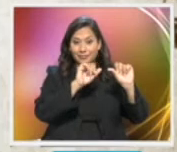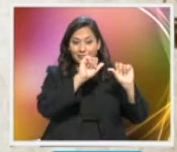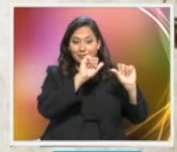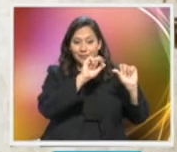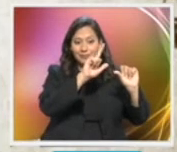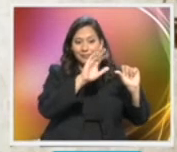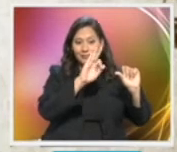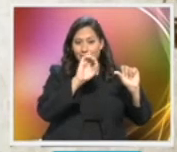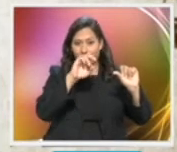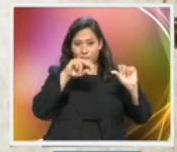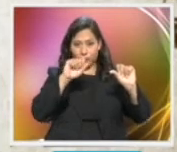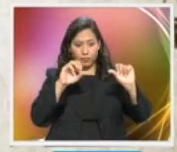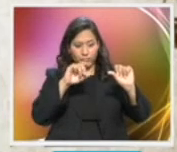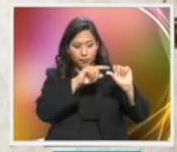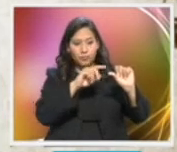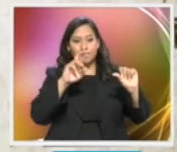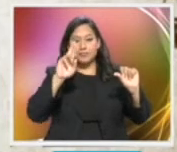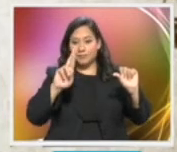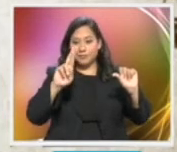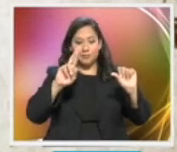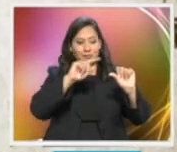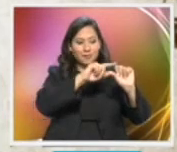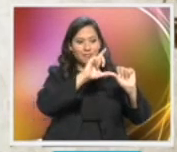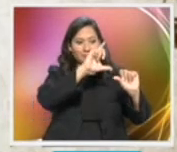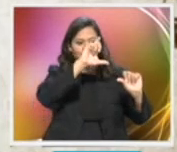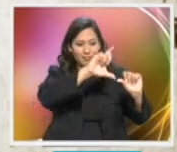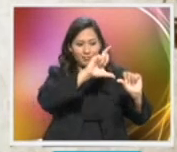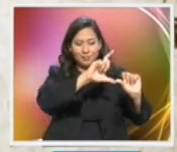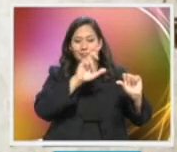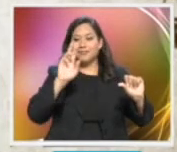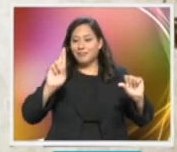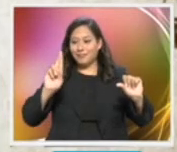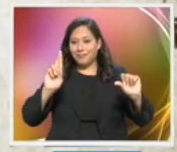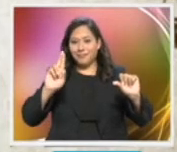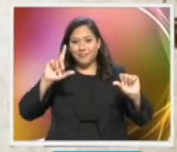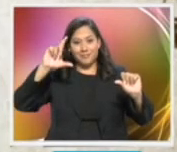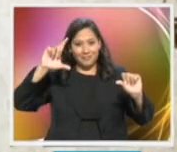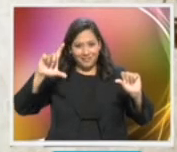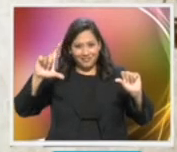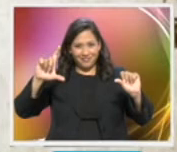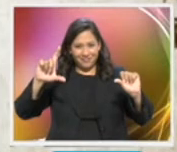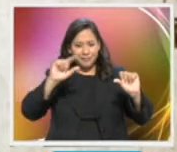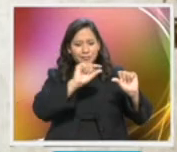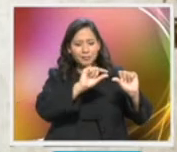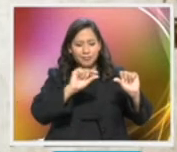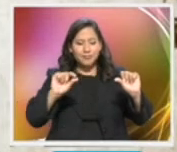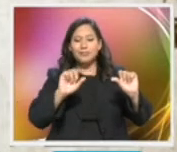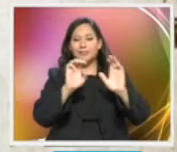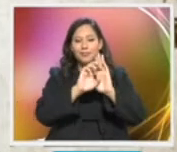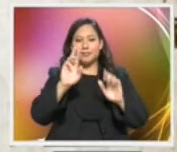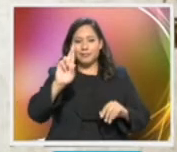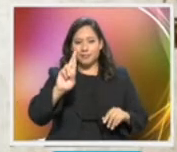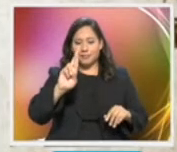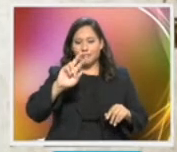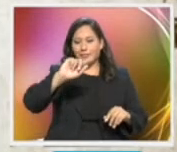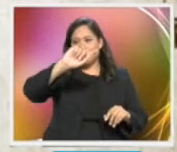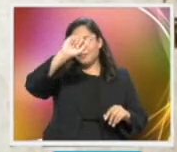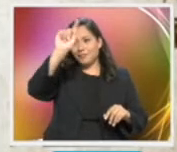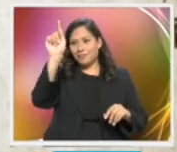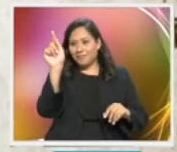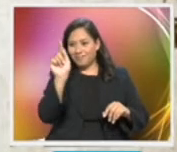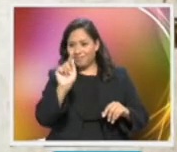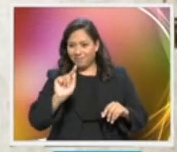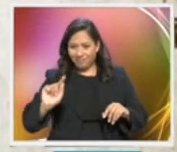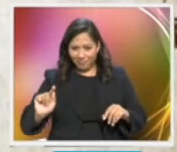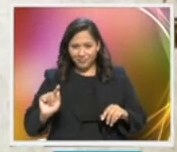la R de Reyes es de un gran tamaño. Muy grandes, sobresalen de todas las demás letras. La R, por ejemplo, vamos a ver que para